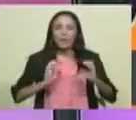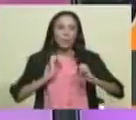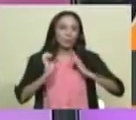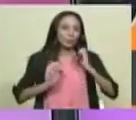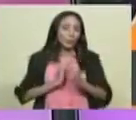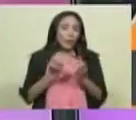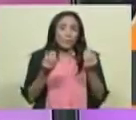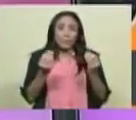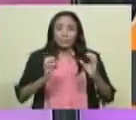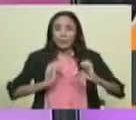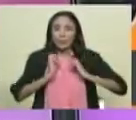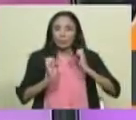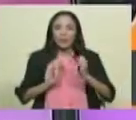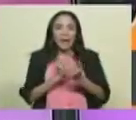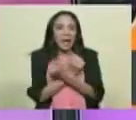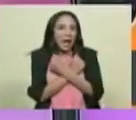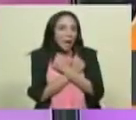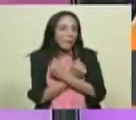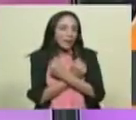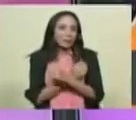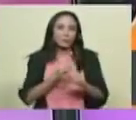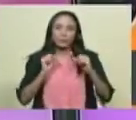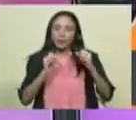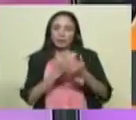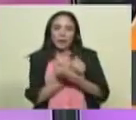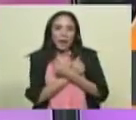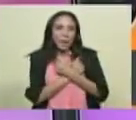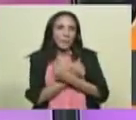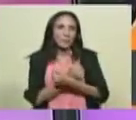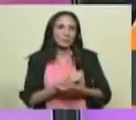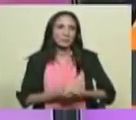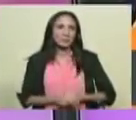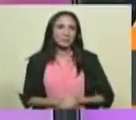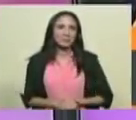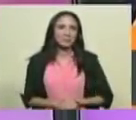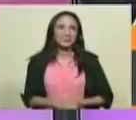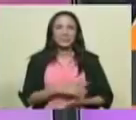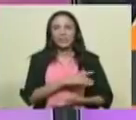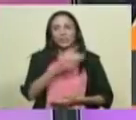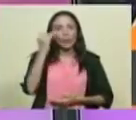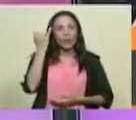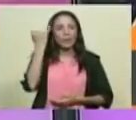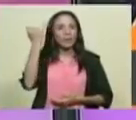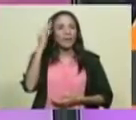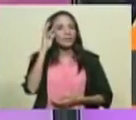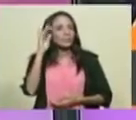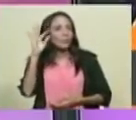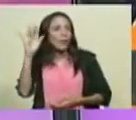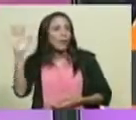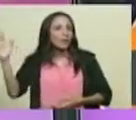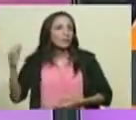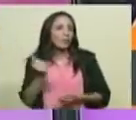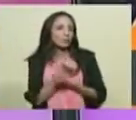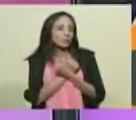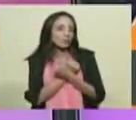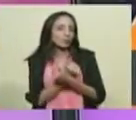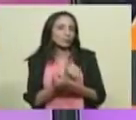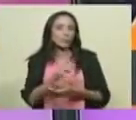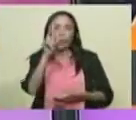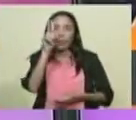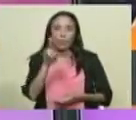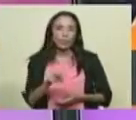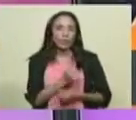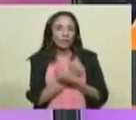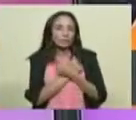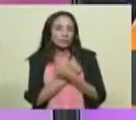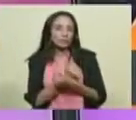bueno. Tremendo abrazo me diste, ¿viste? Sí, señor. Soñaba con eso. ¿Verdad? Todos los días. Tu familia está